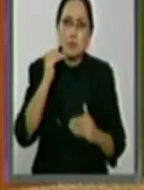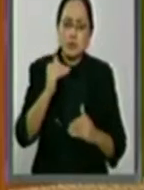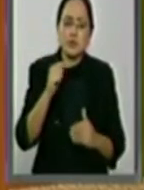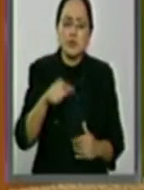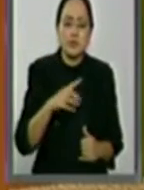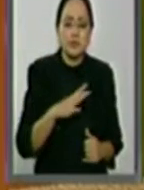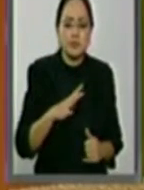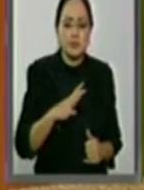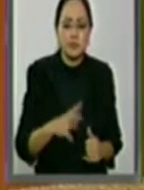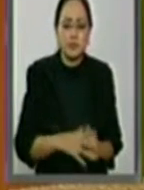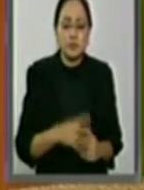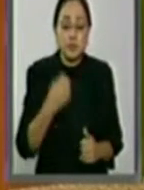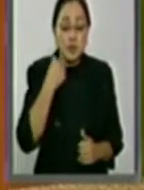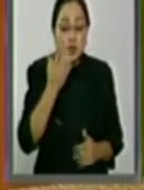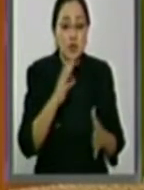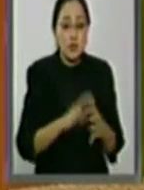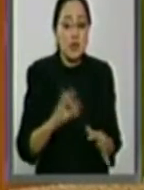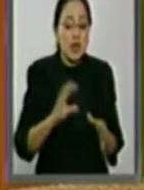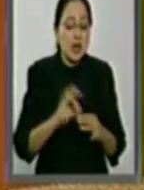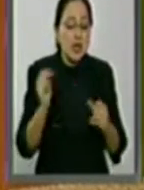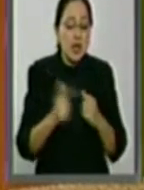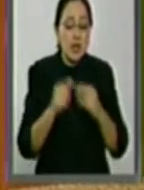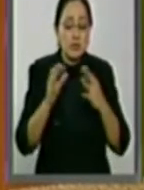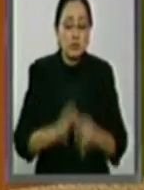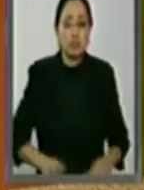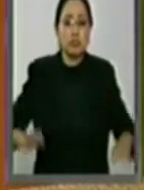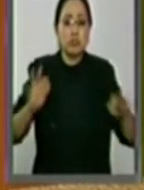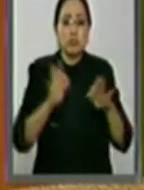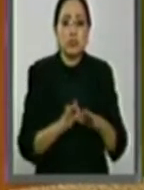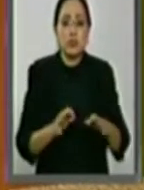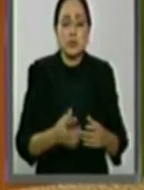destacar un aspecto que me parece fundamental en esta reforma.